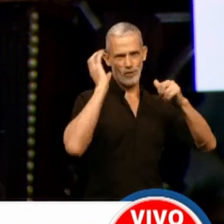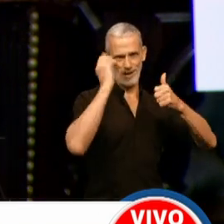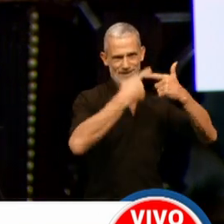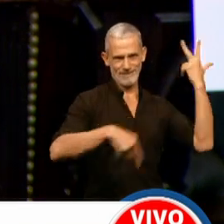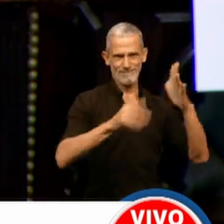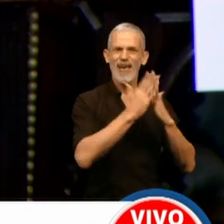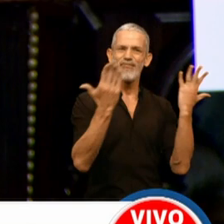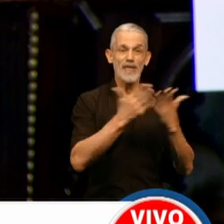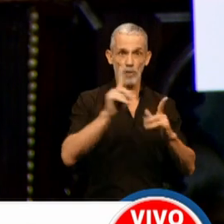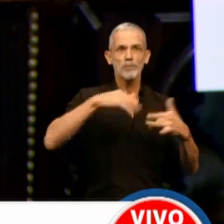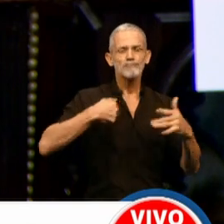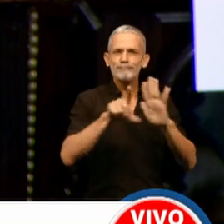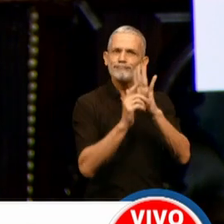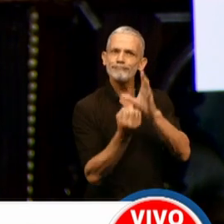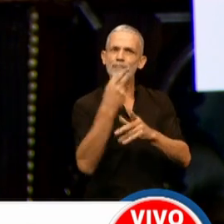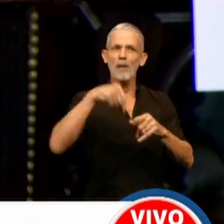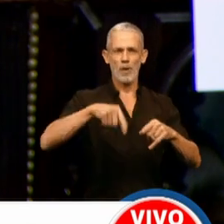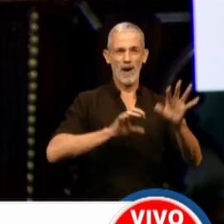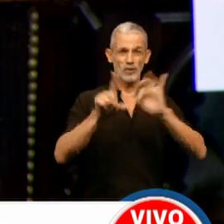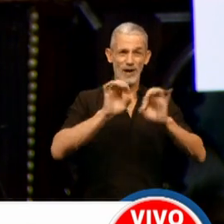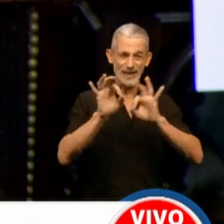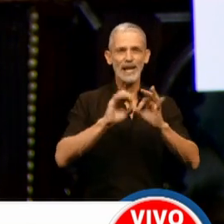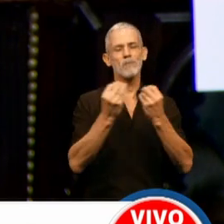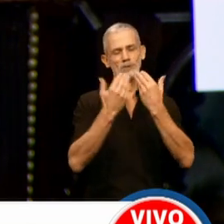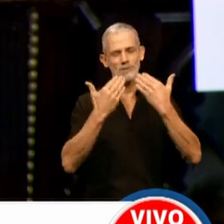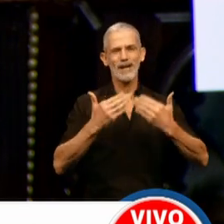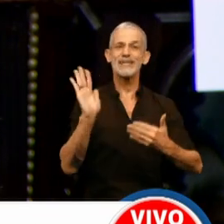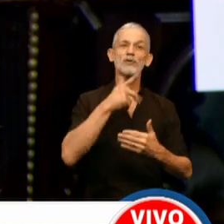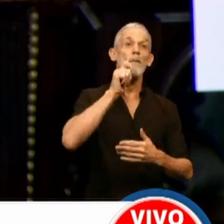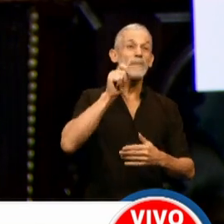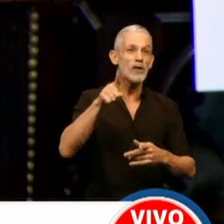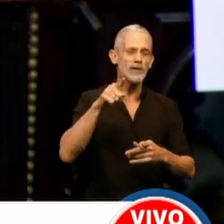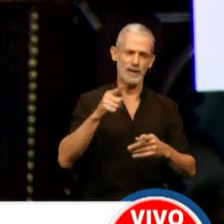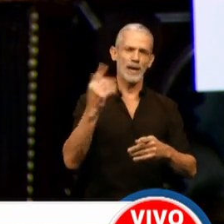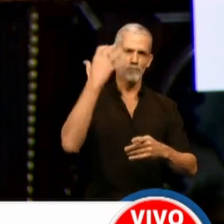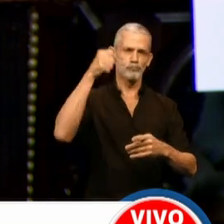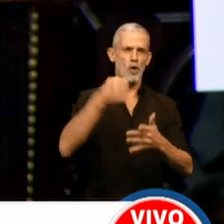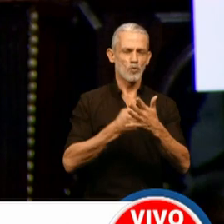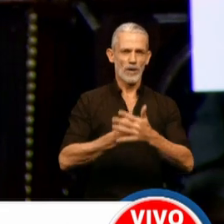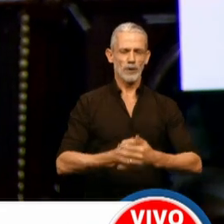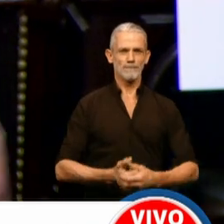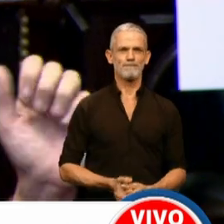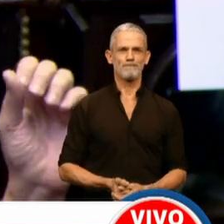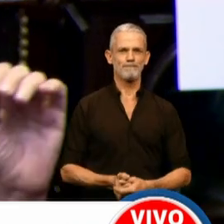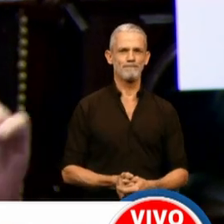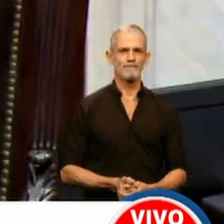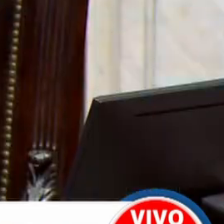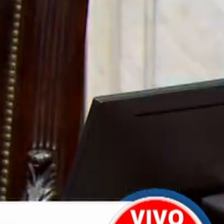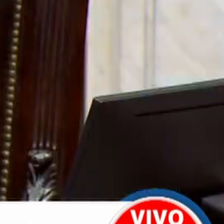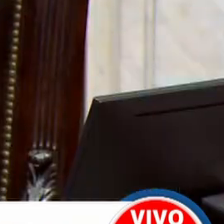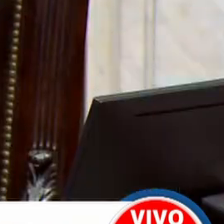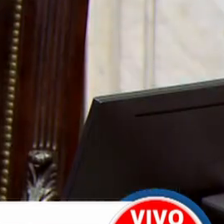para eso estamos sancionando esta noche esta ley muchas gracias a los periodistas que lo hicieron posible gracias